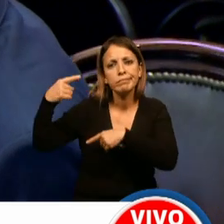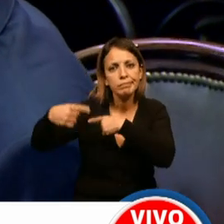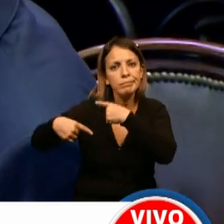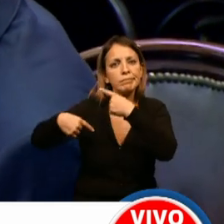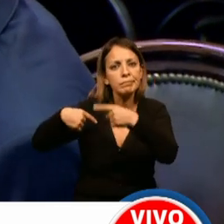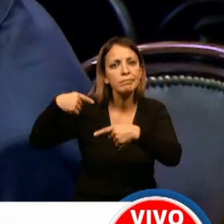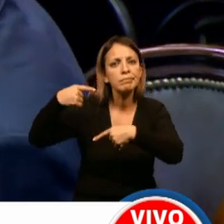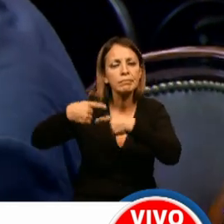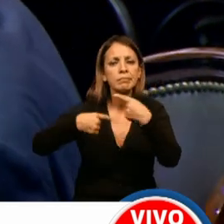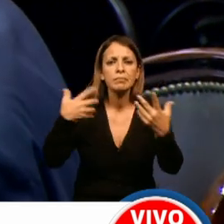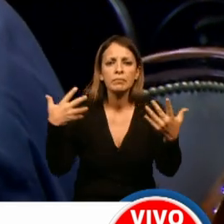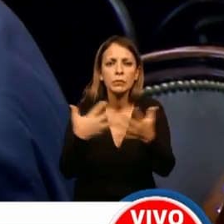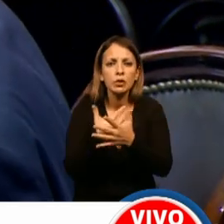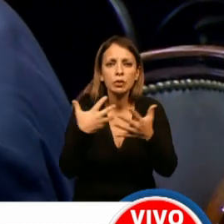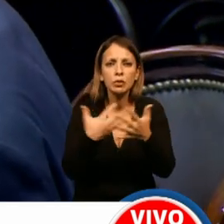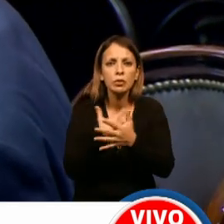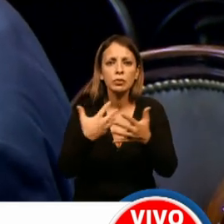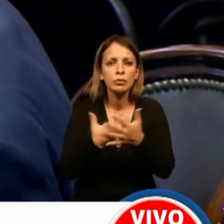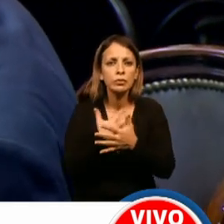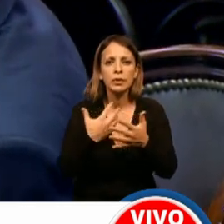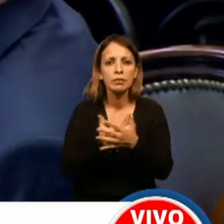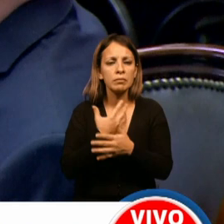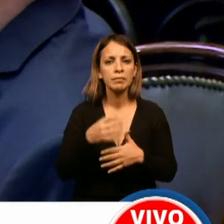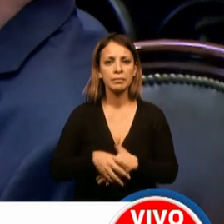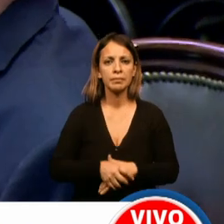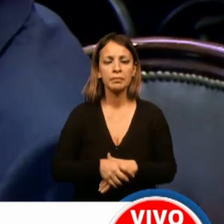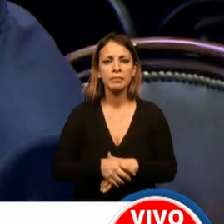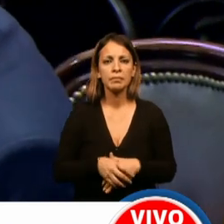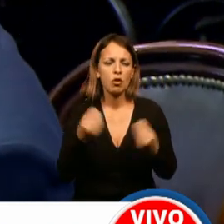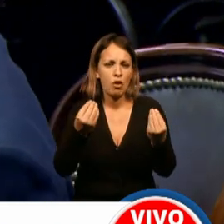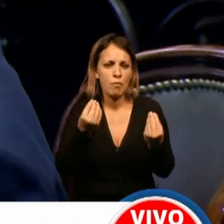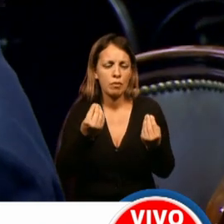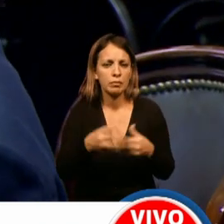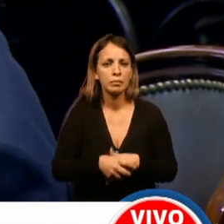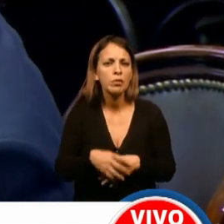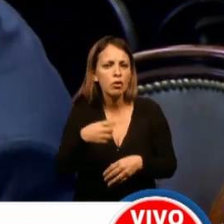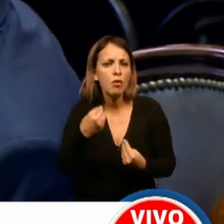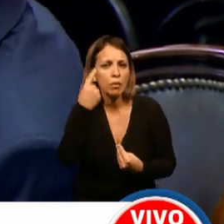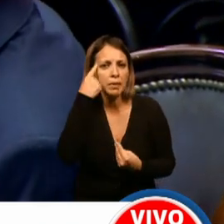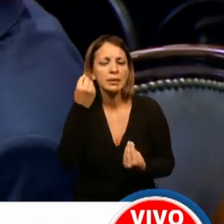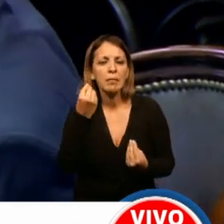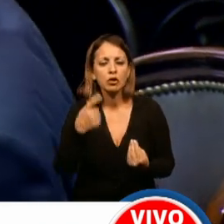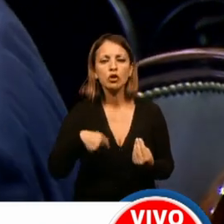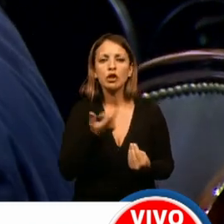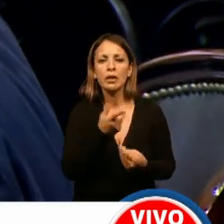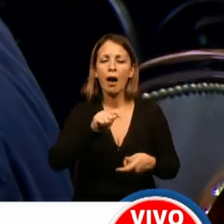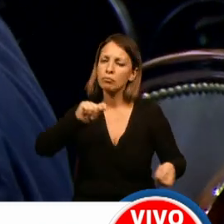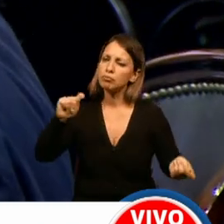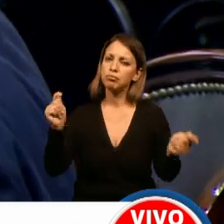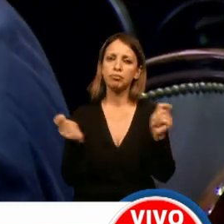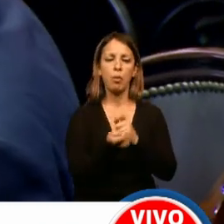desde hace décadas y cómo vamos a poder pensar también en una sociedad diferente